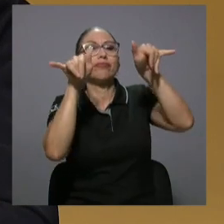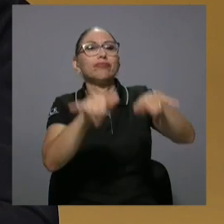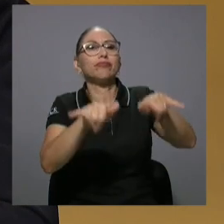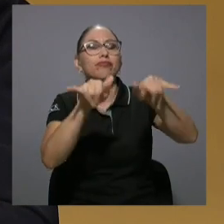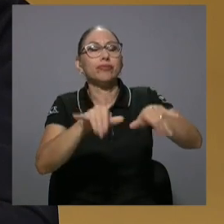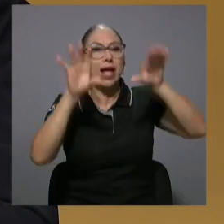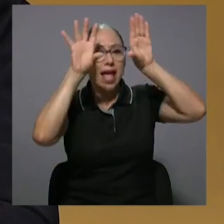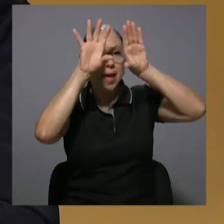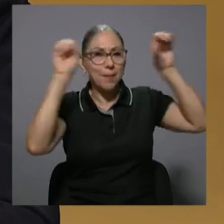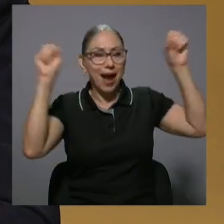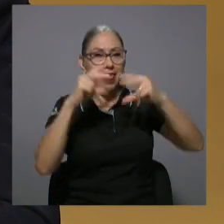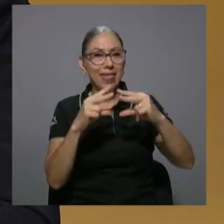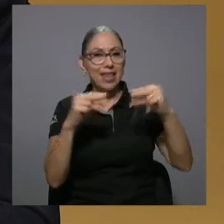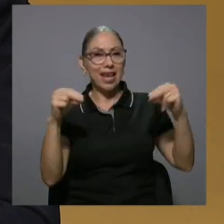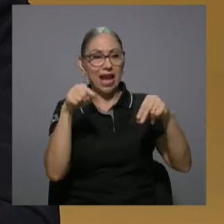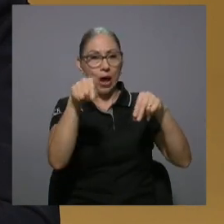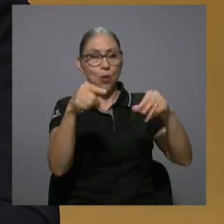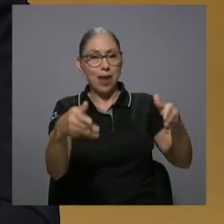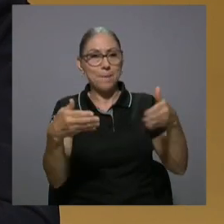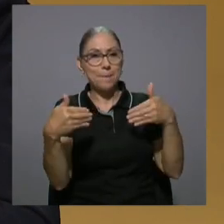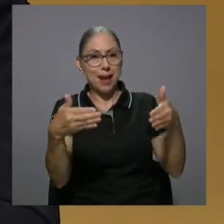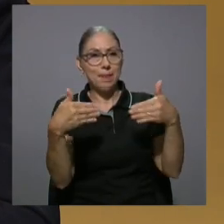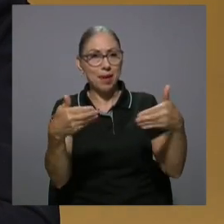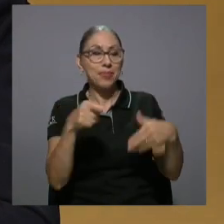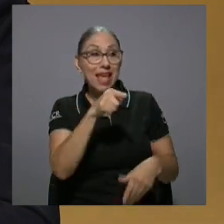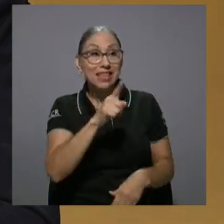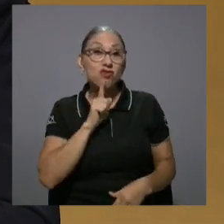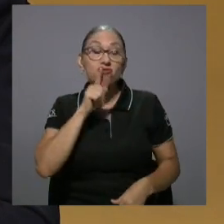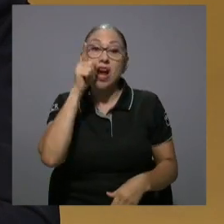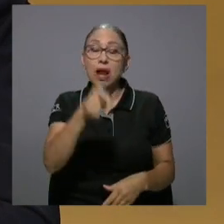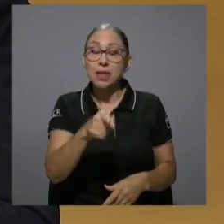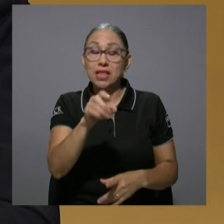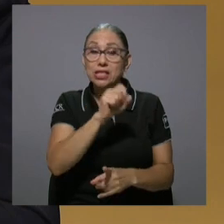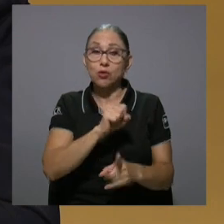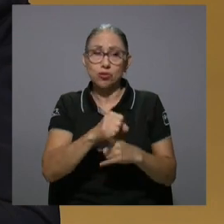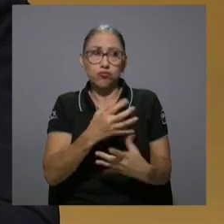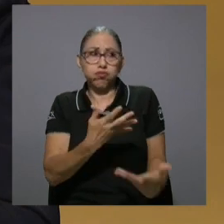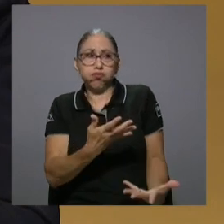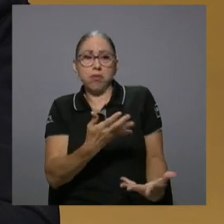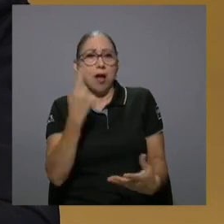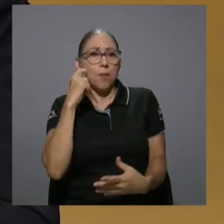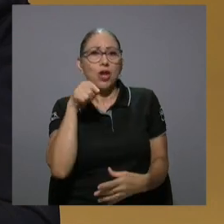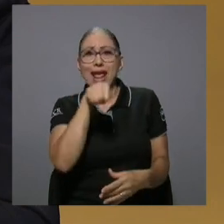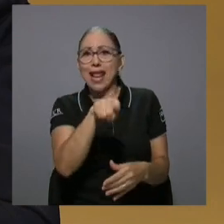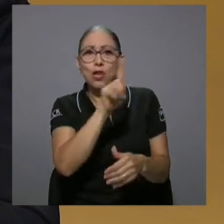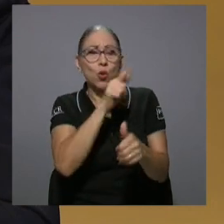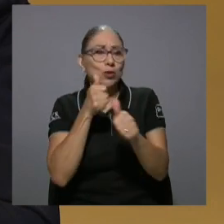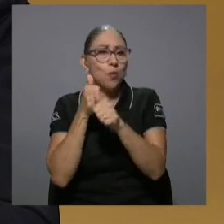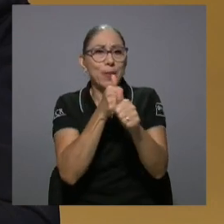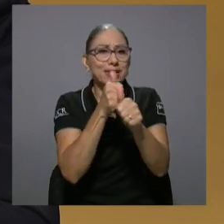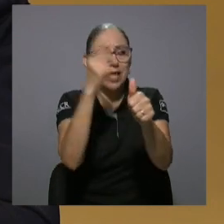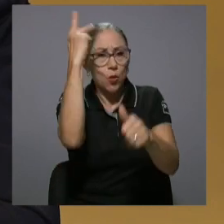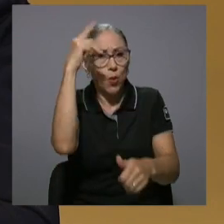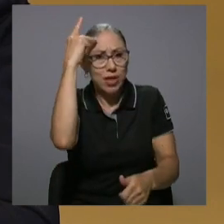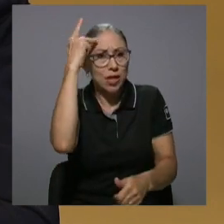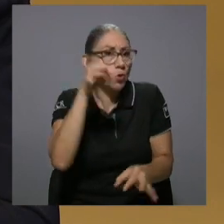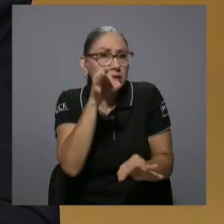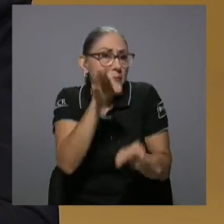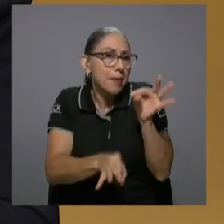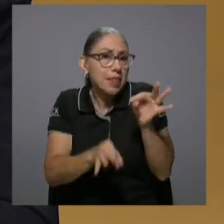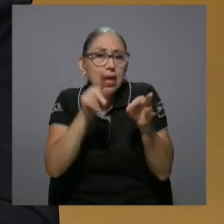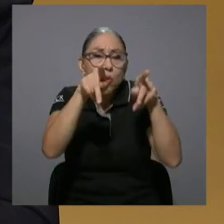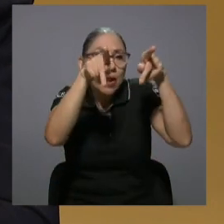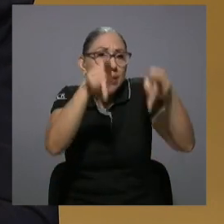Nicaragua en Panamá, lo cual es realmente un escándalo porque él no es un perseguido político, él es simplemente una persona condenada